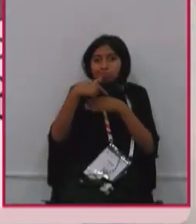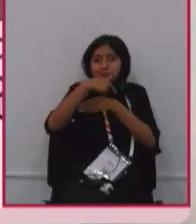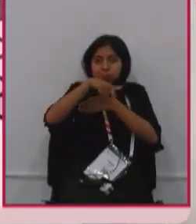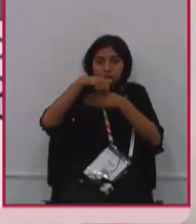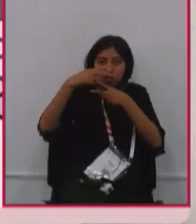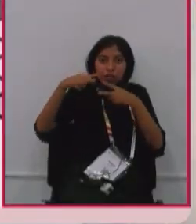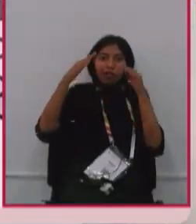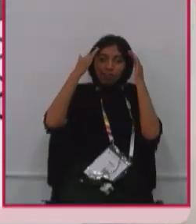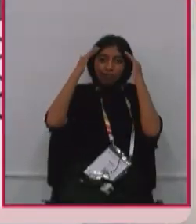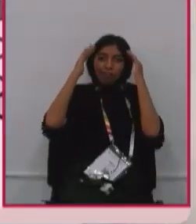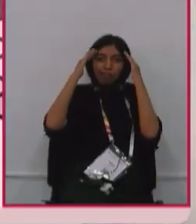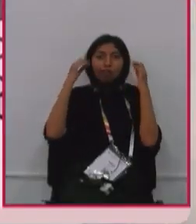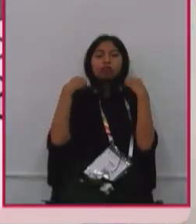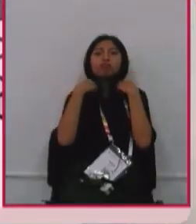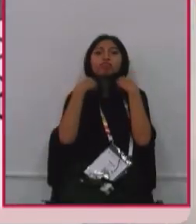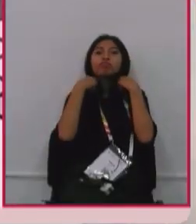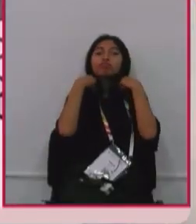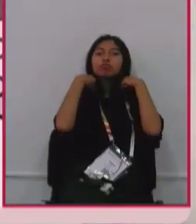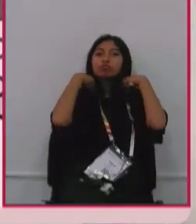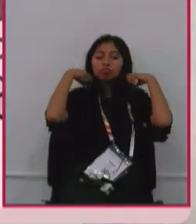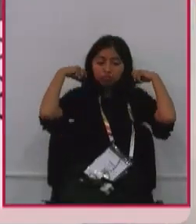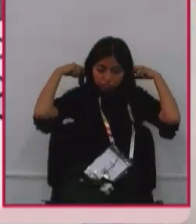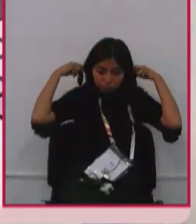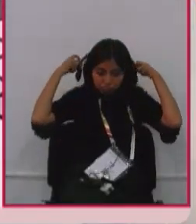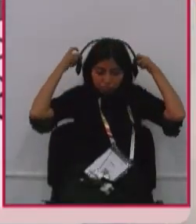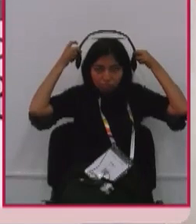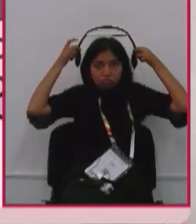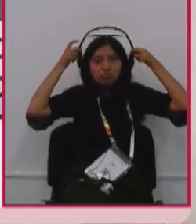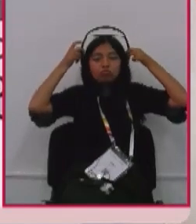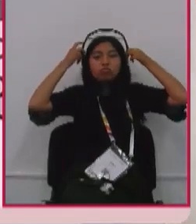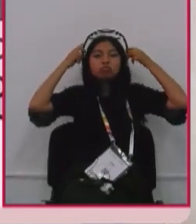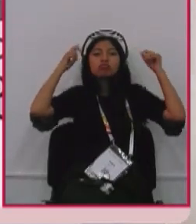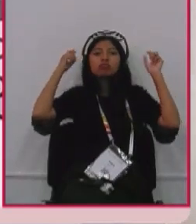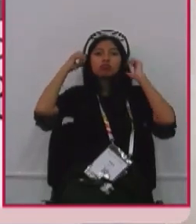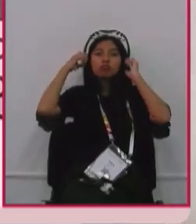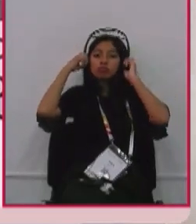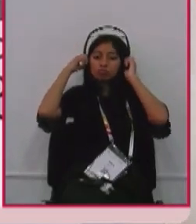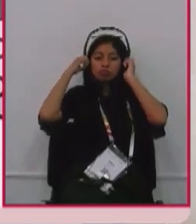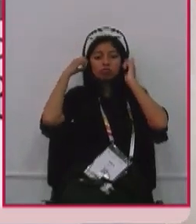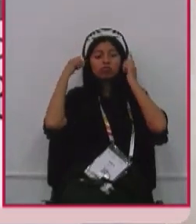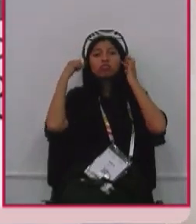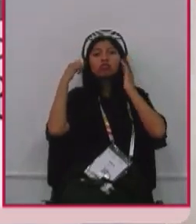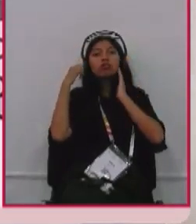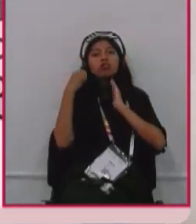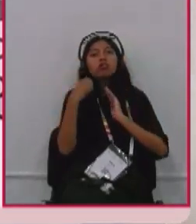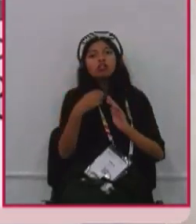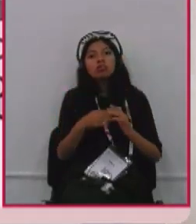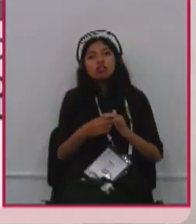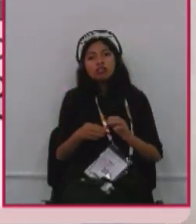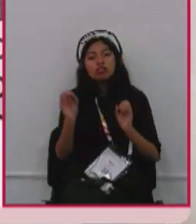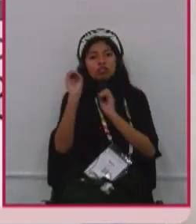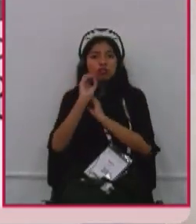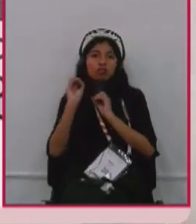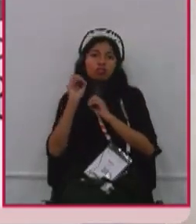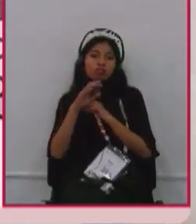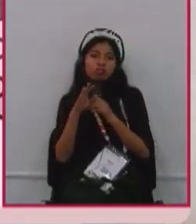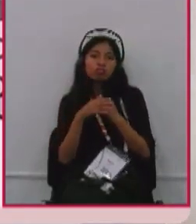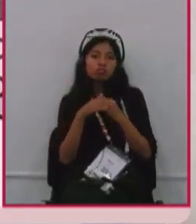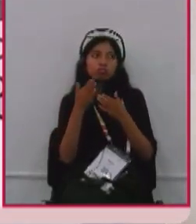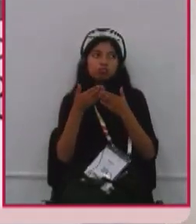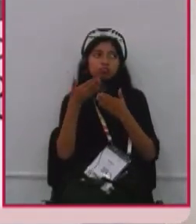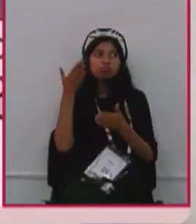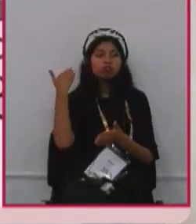no cometer el error de hacer nuestras proyecciones con ese oro que se salió